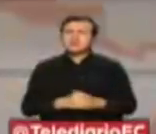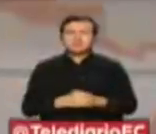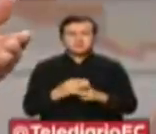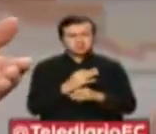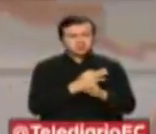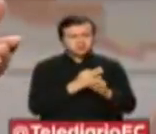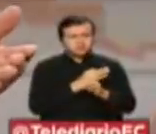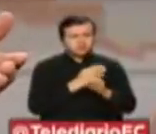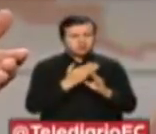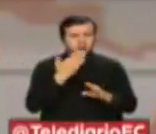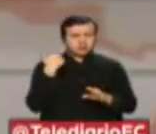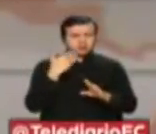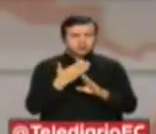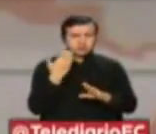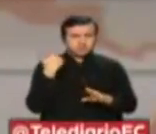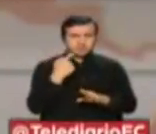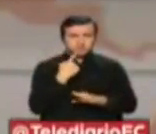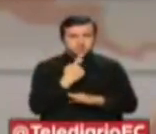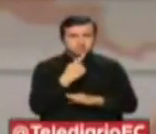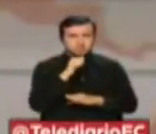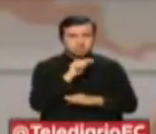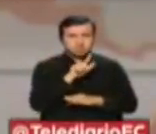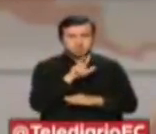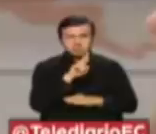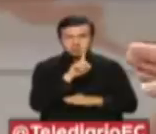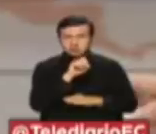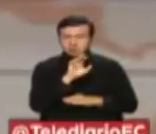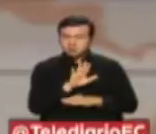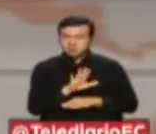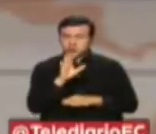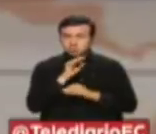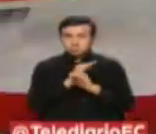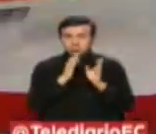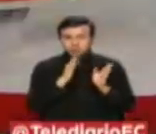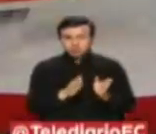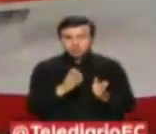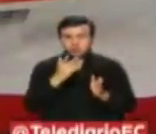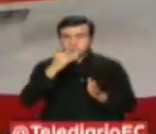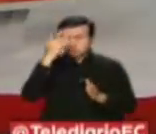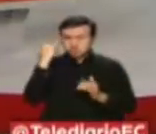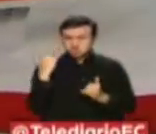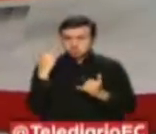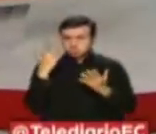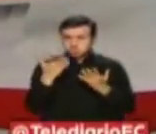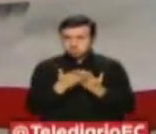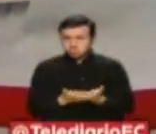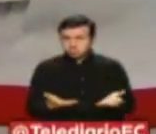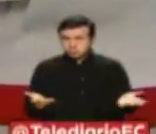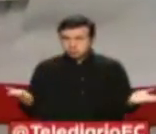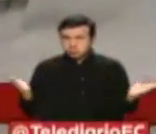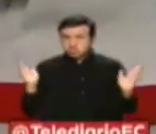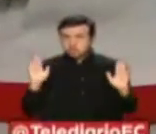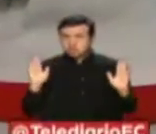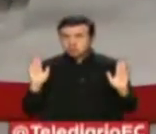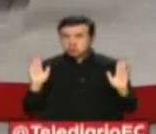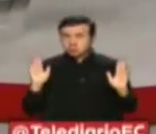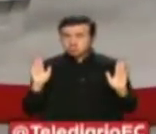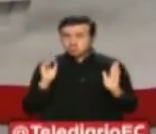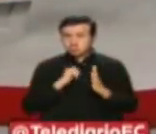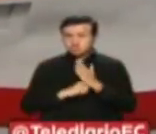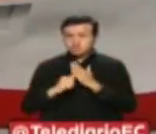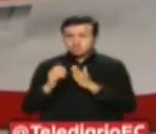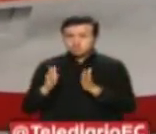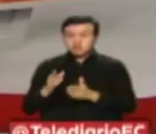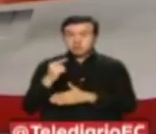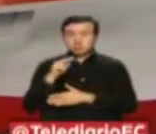funcionarios del régimen anterior estamos hablando del señor álvaro pero si seguimos hablando de funcionarios del régimen actual también a ver el hombre refiero ministro